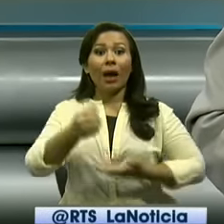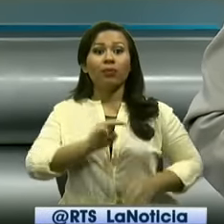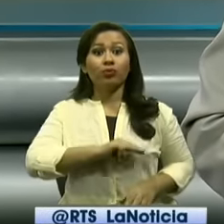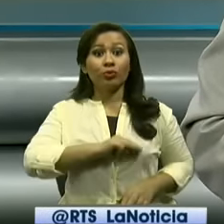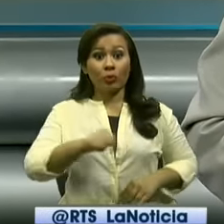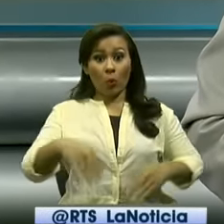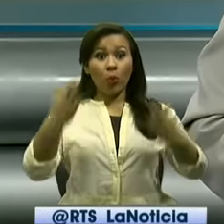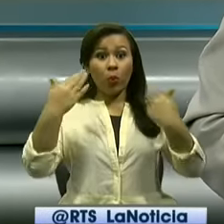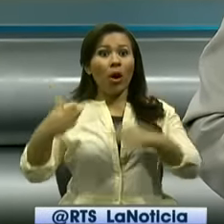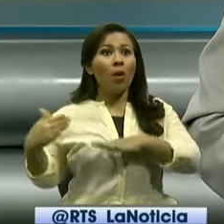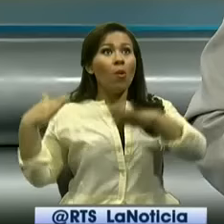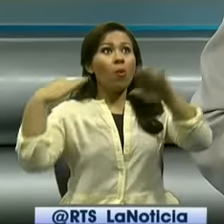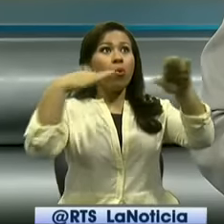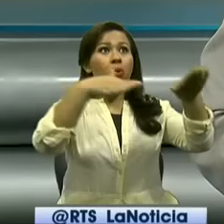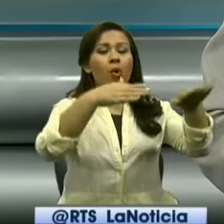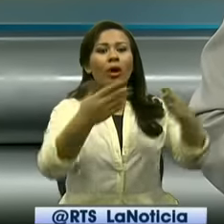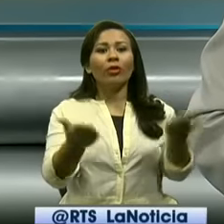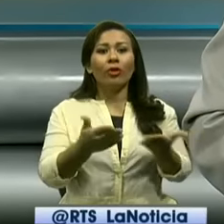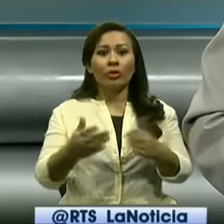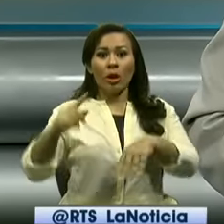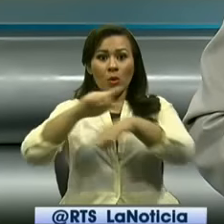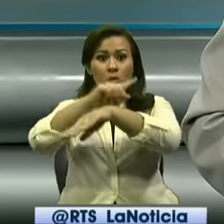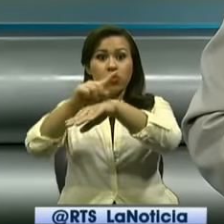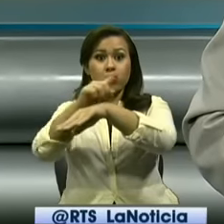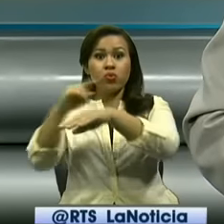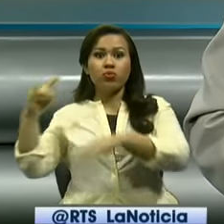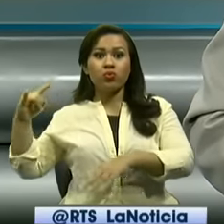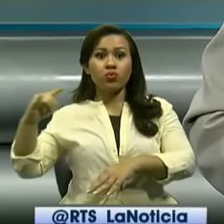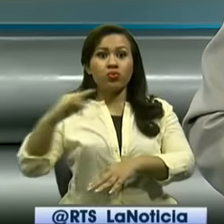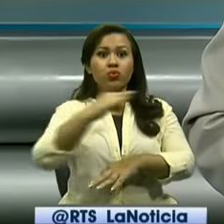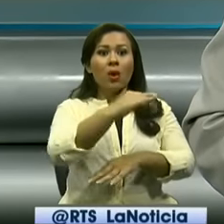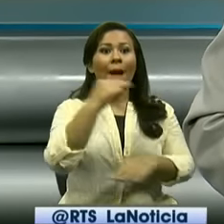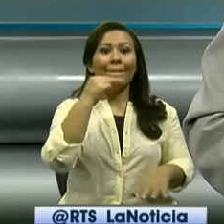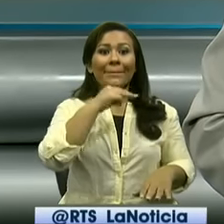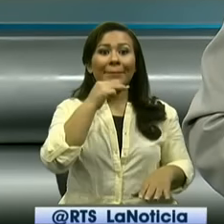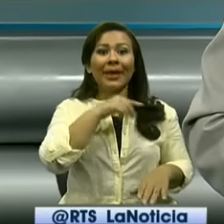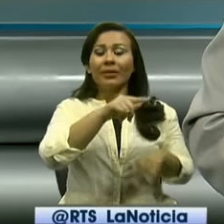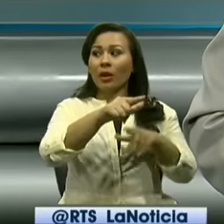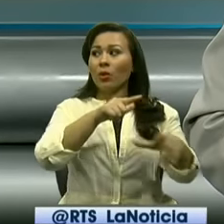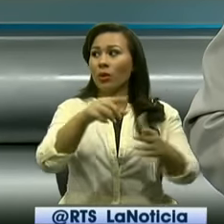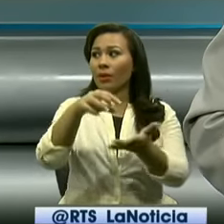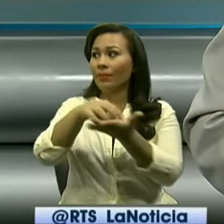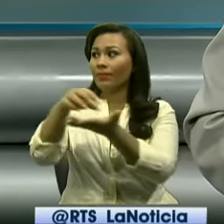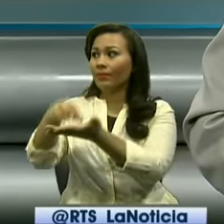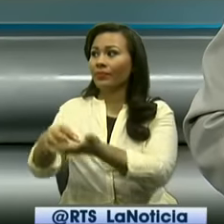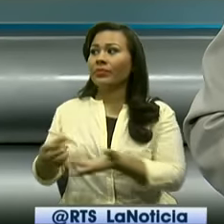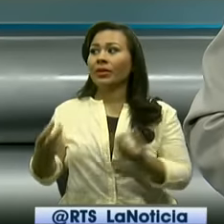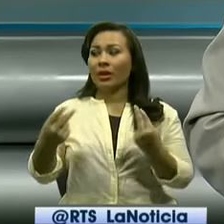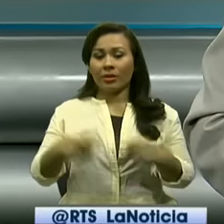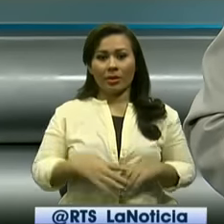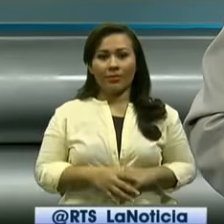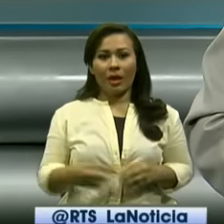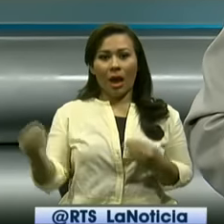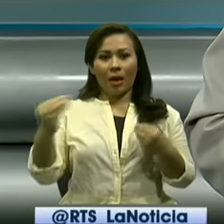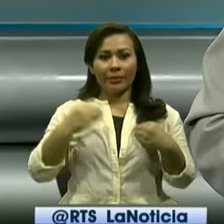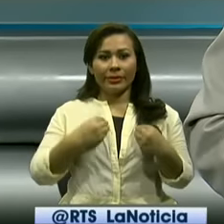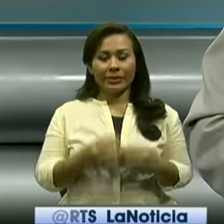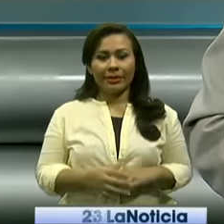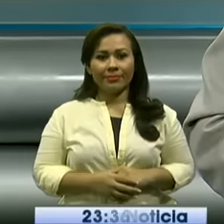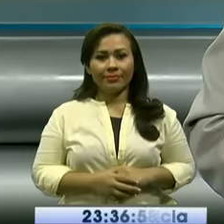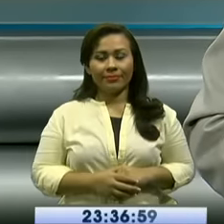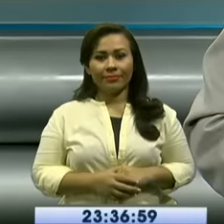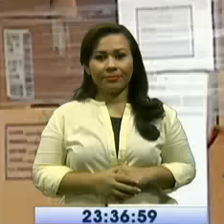de Guayaquil salieron vía aérea con destino a la ciudad de Manta, en esa provincia antes mencionada.